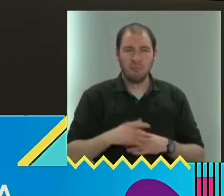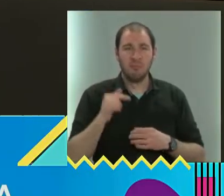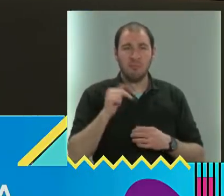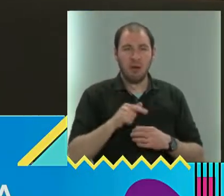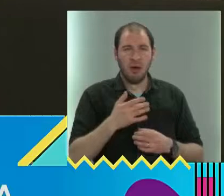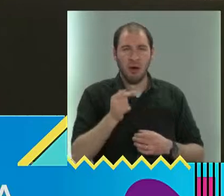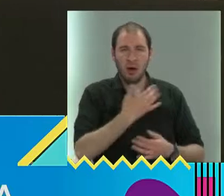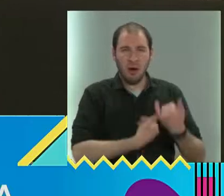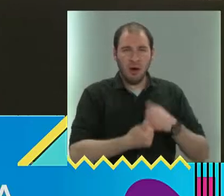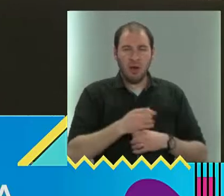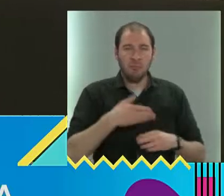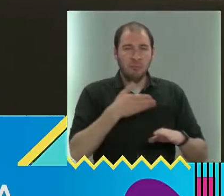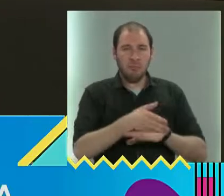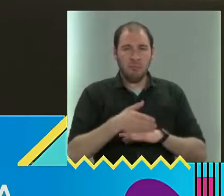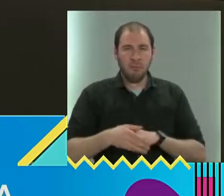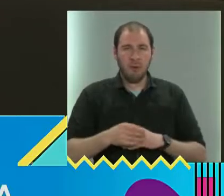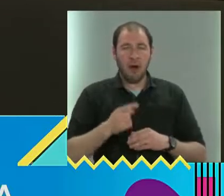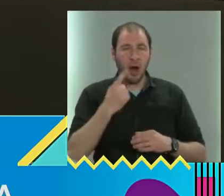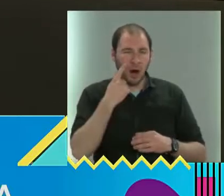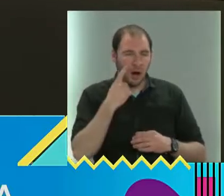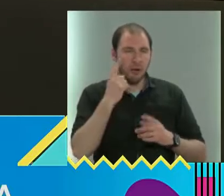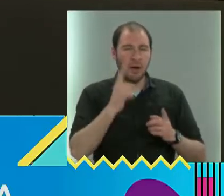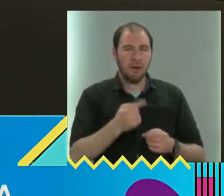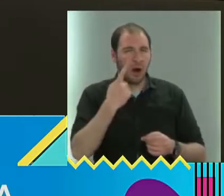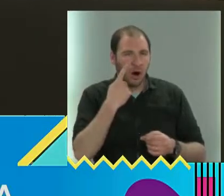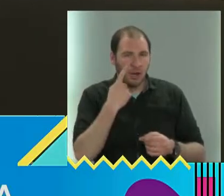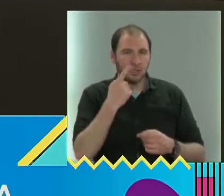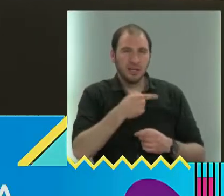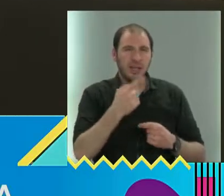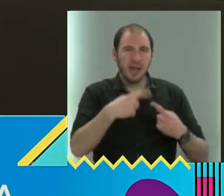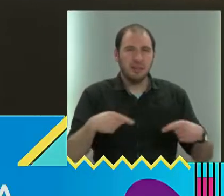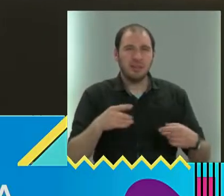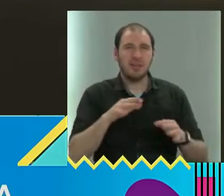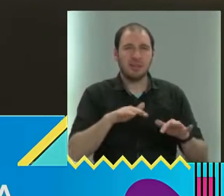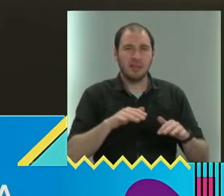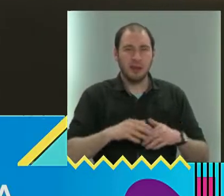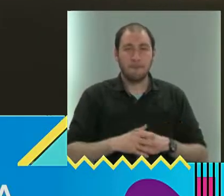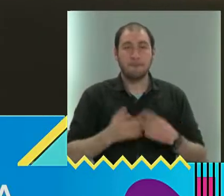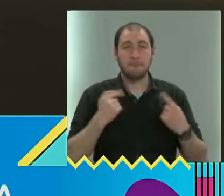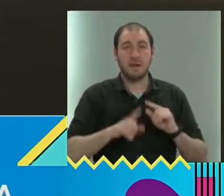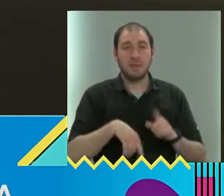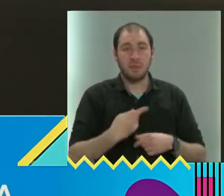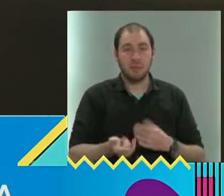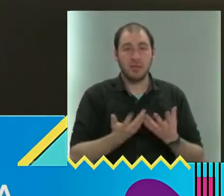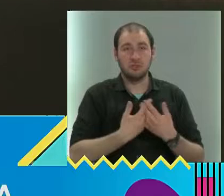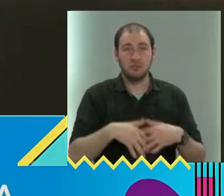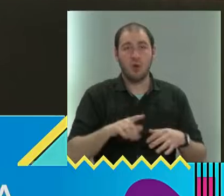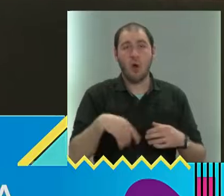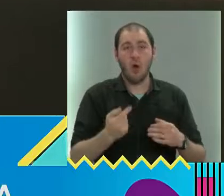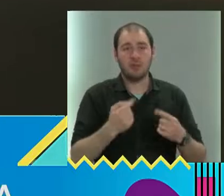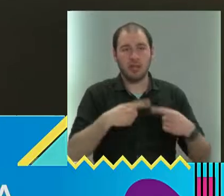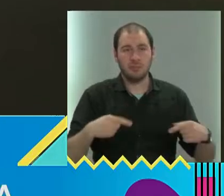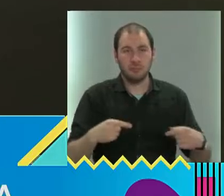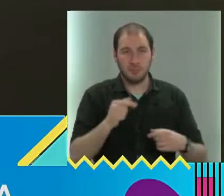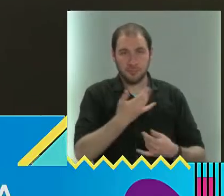que decimos, tenemos acceso al conocimiento, tenemos acceso a esta herramienta digital, pero después se involucran otras herramientas,